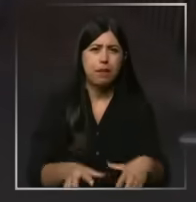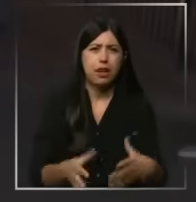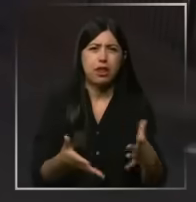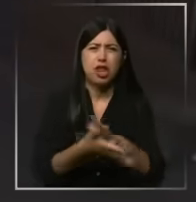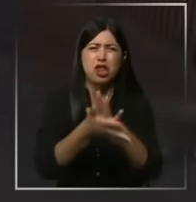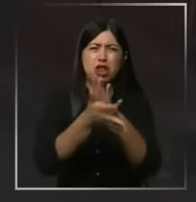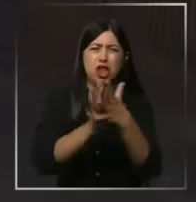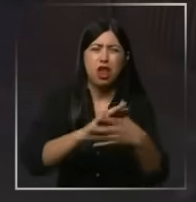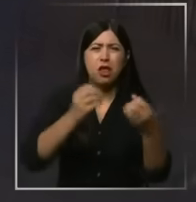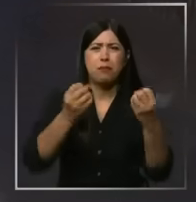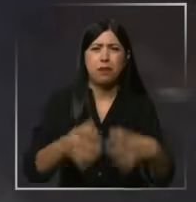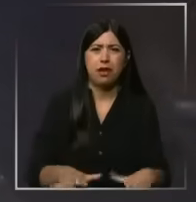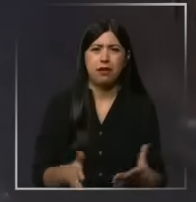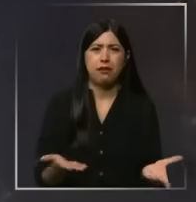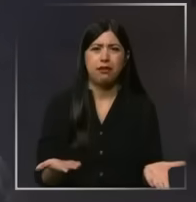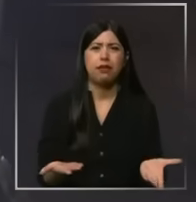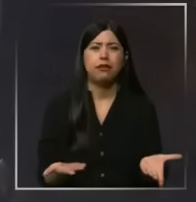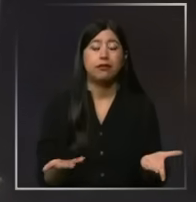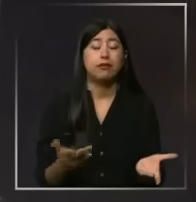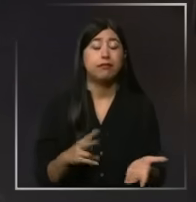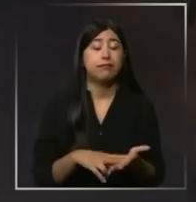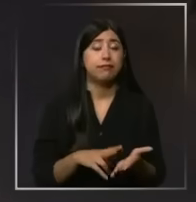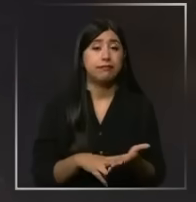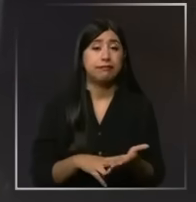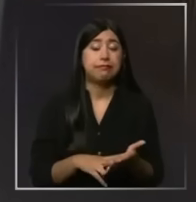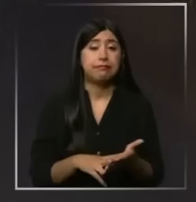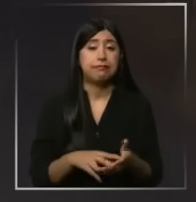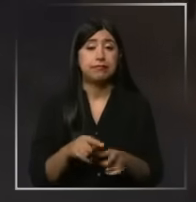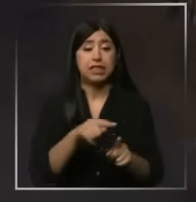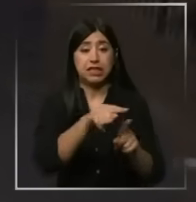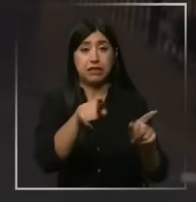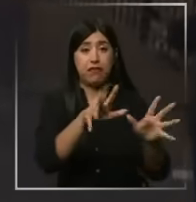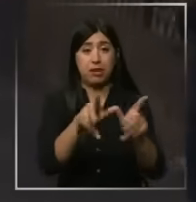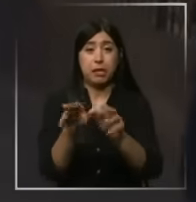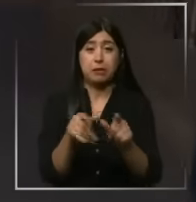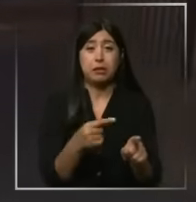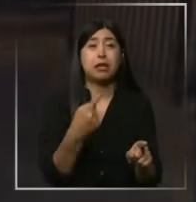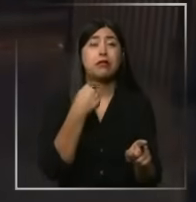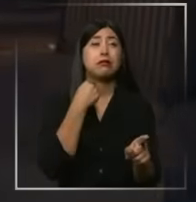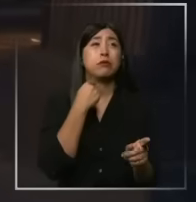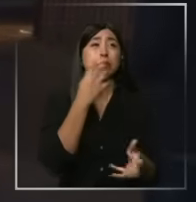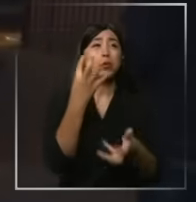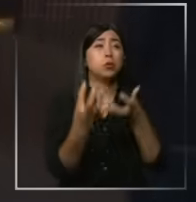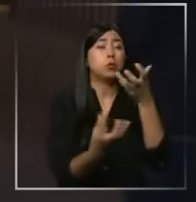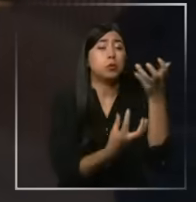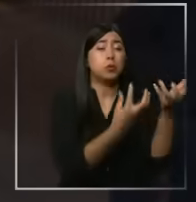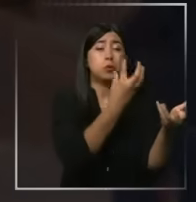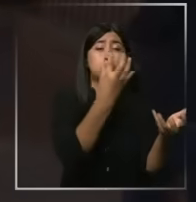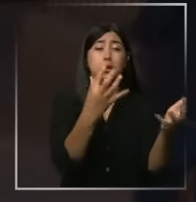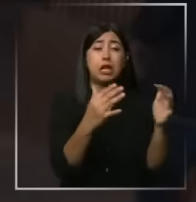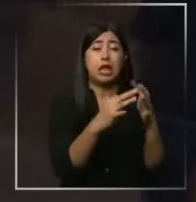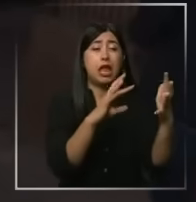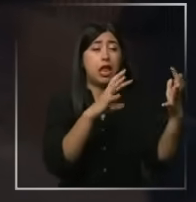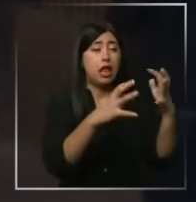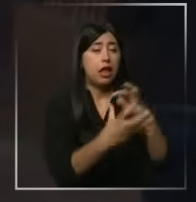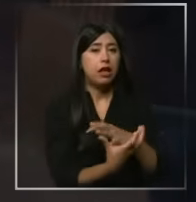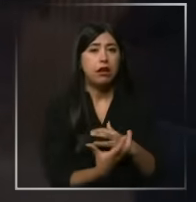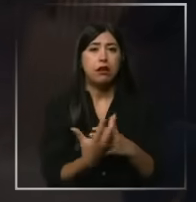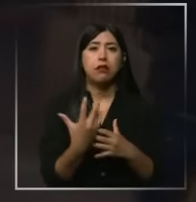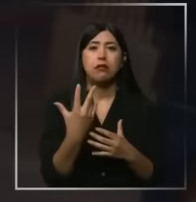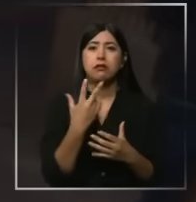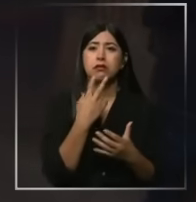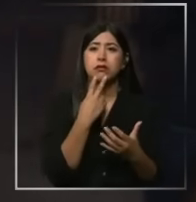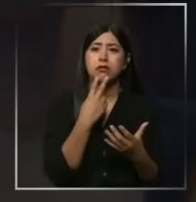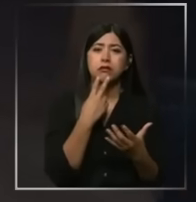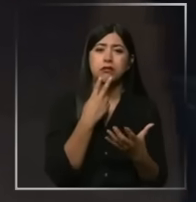lo han perdido todo, la verdad. Y ellos están muy preocupados ahora, imagínate, luego de haber sufrido este tremendo desastre, de